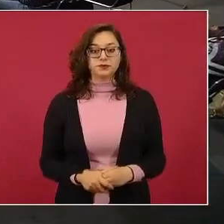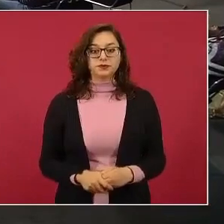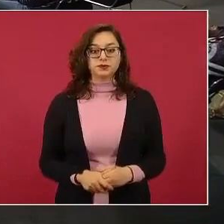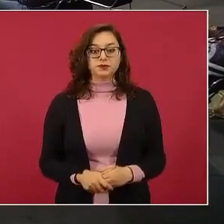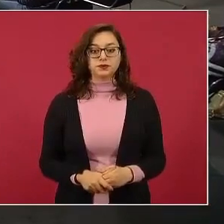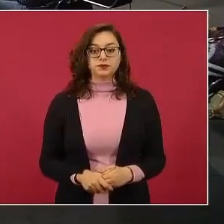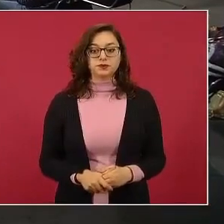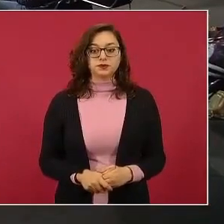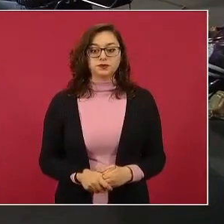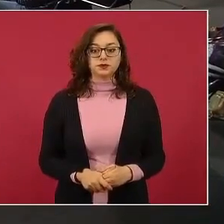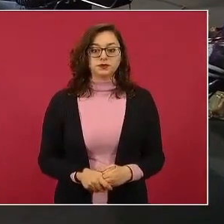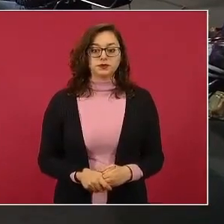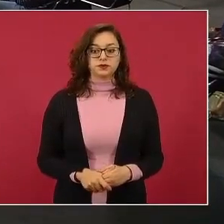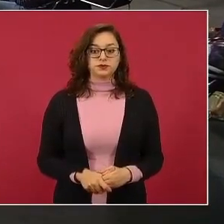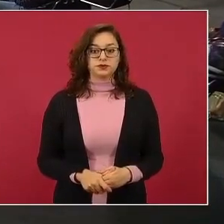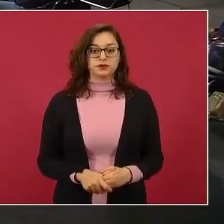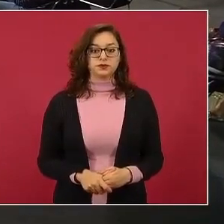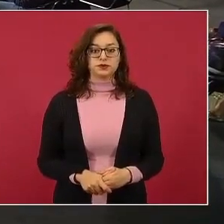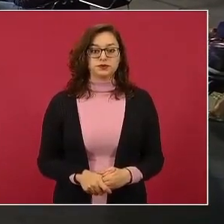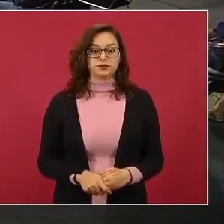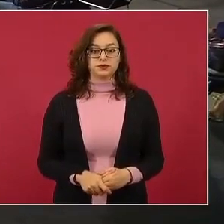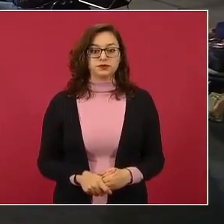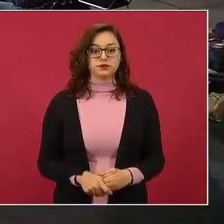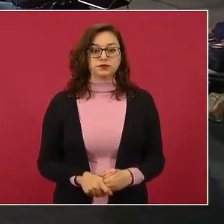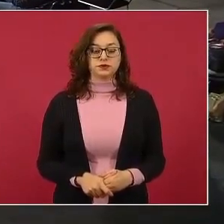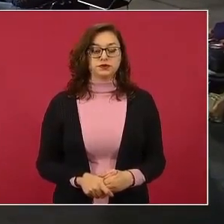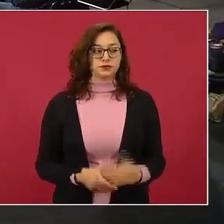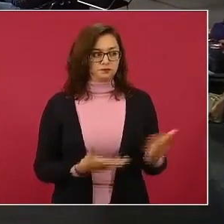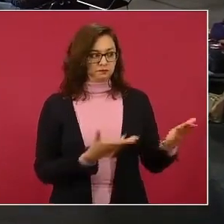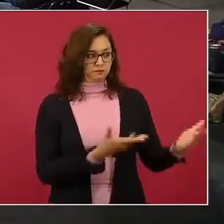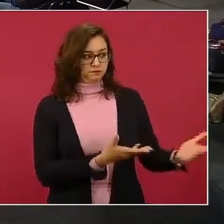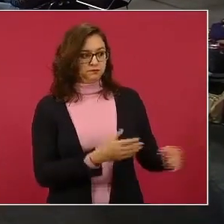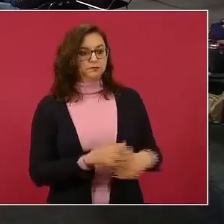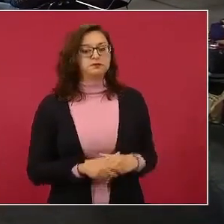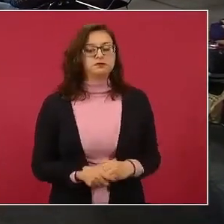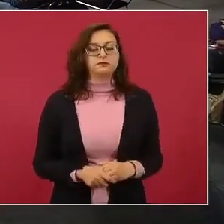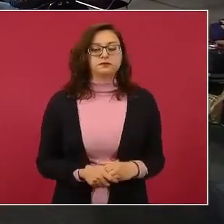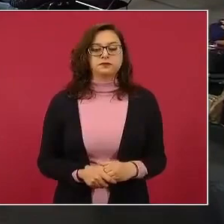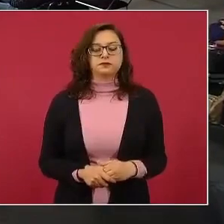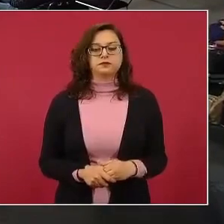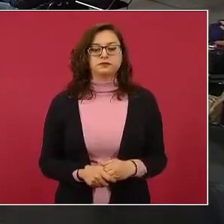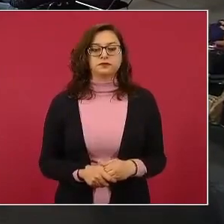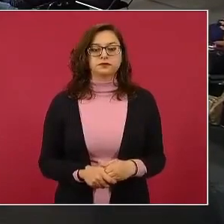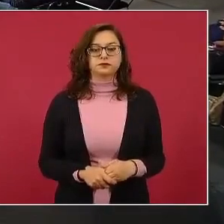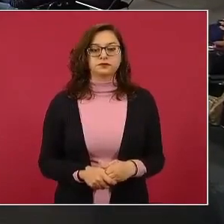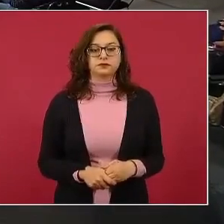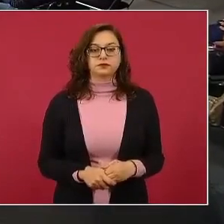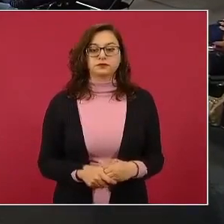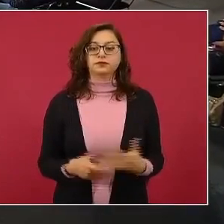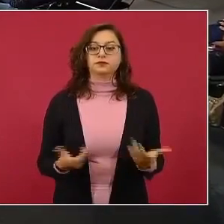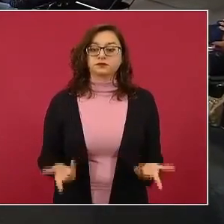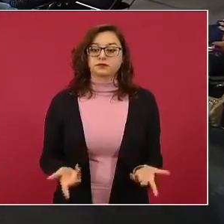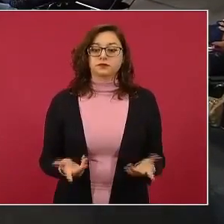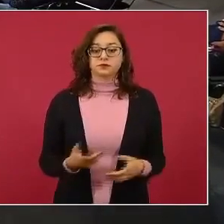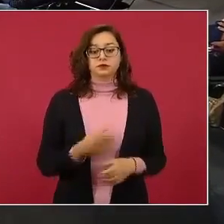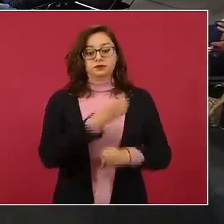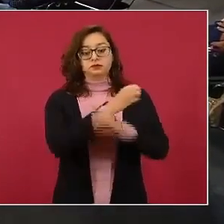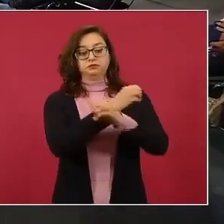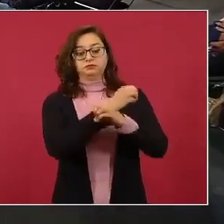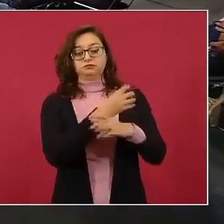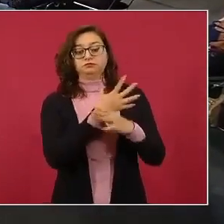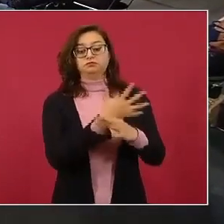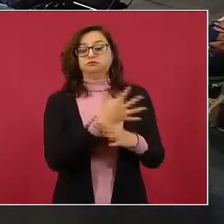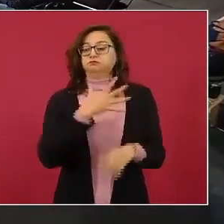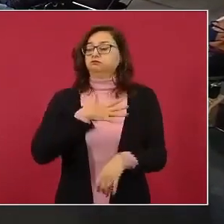Adelante, mi compañero. Tenemos además otra cosa que se afirma, además de la parte de las energías limpias, porque decía